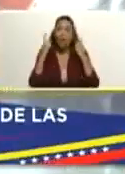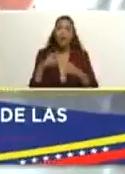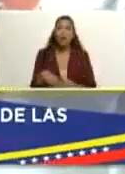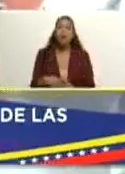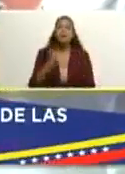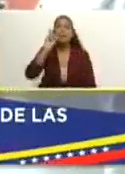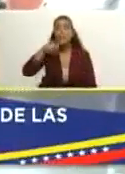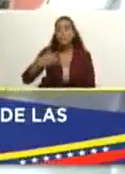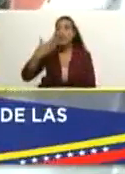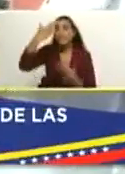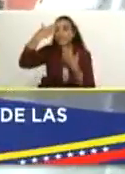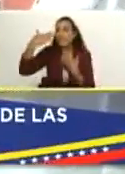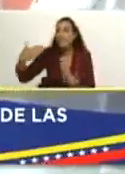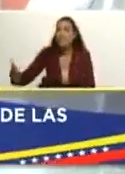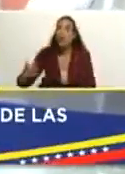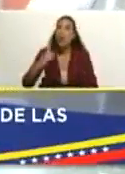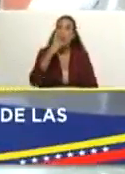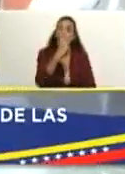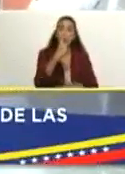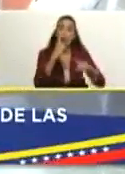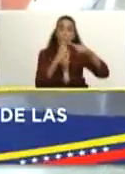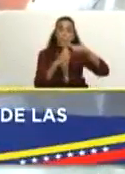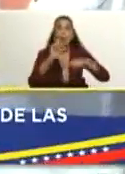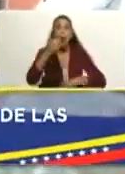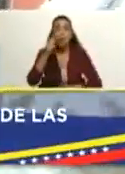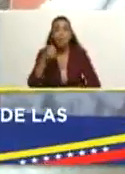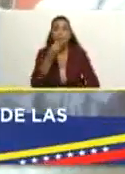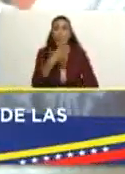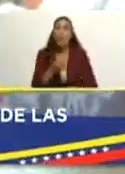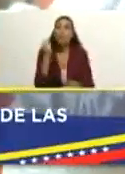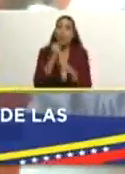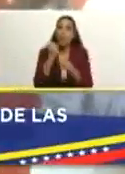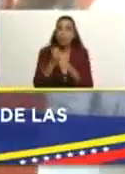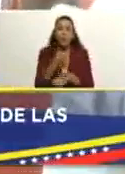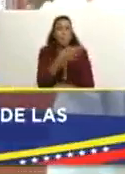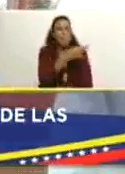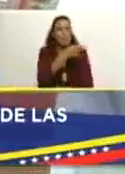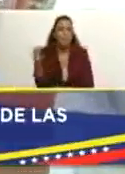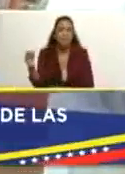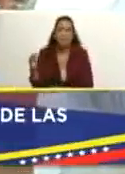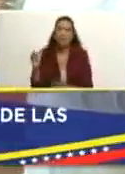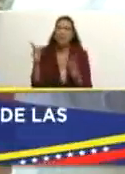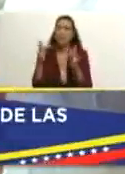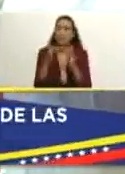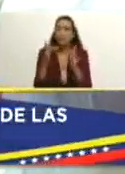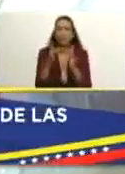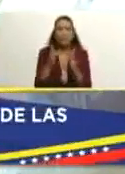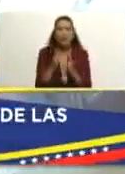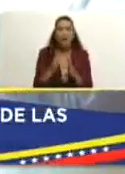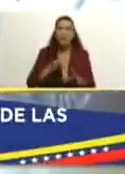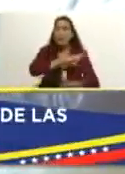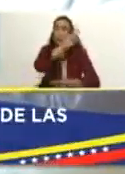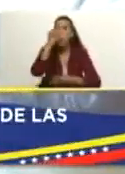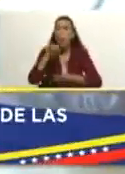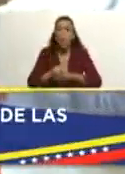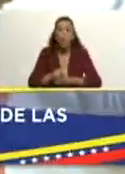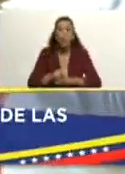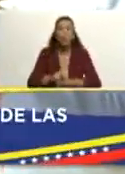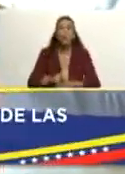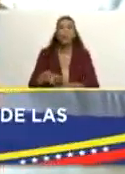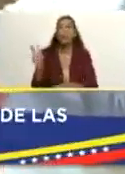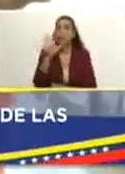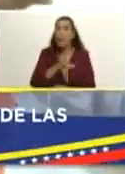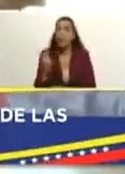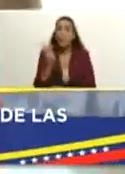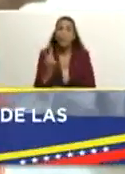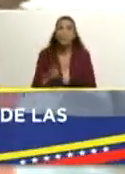quiero felicitar por ese 1x10 que usted lleva, ese buen gobierno, excelente programa. Bueno, ya todo a nivel nacional hacen